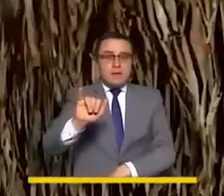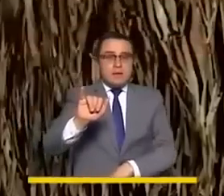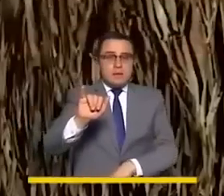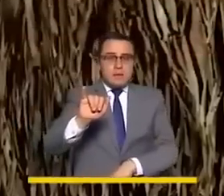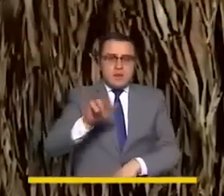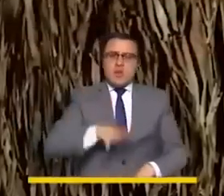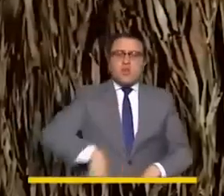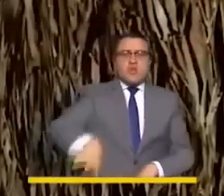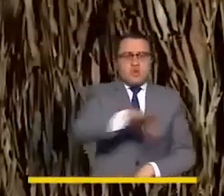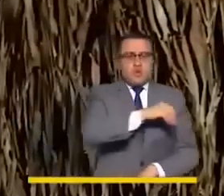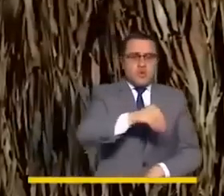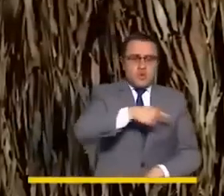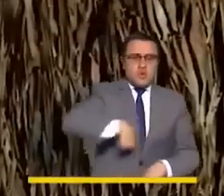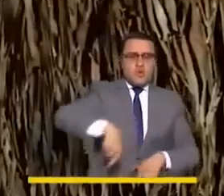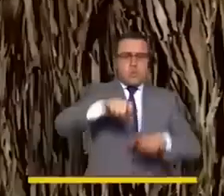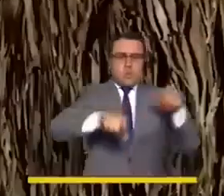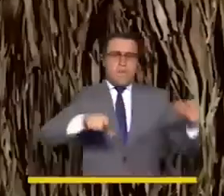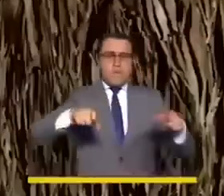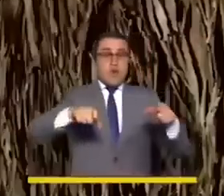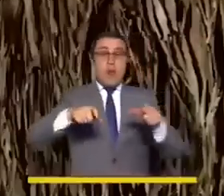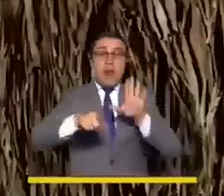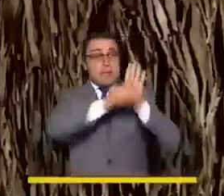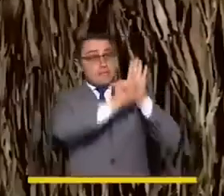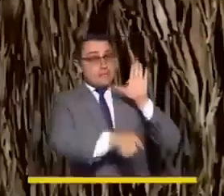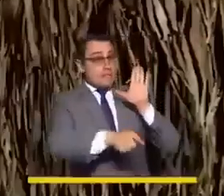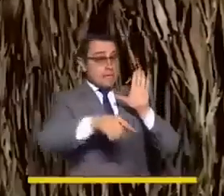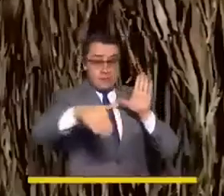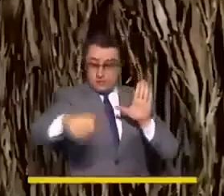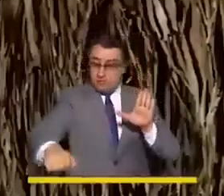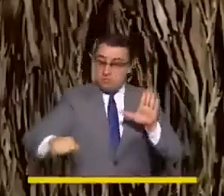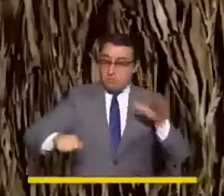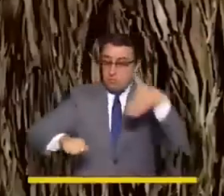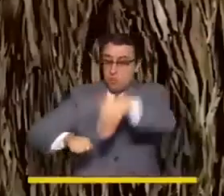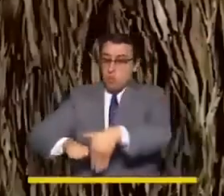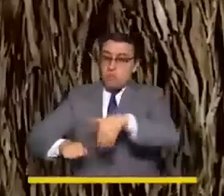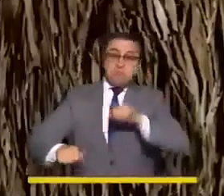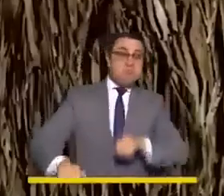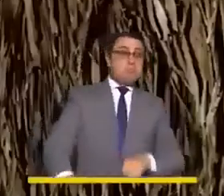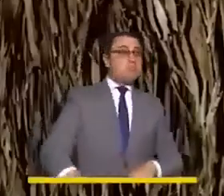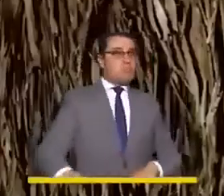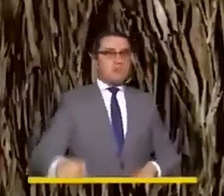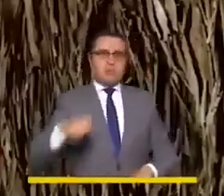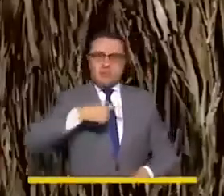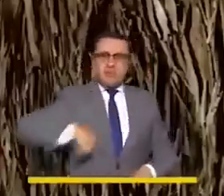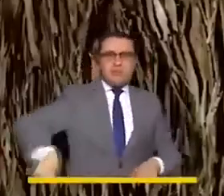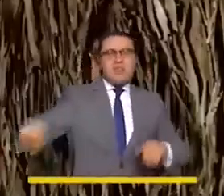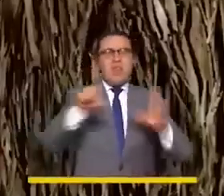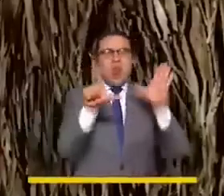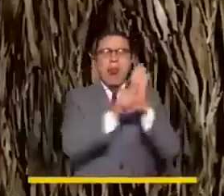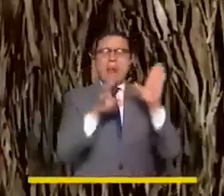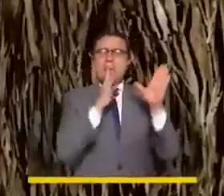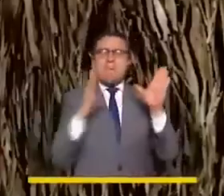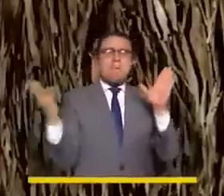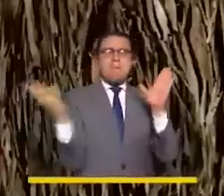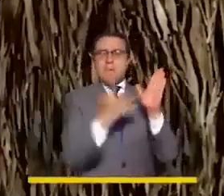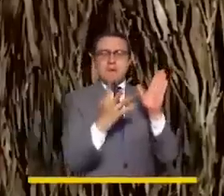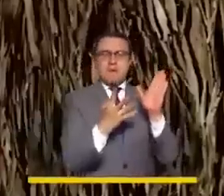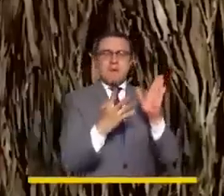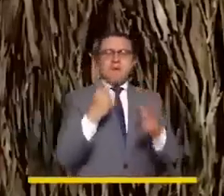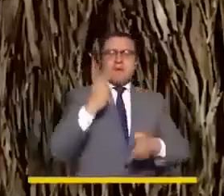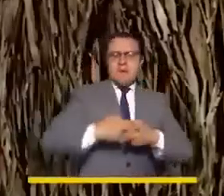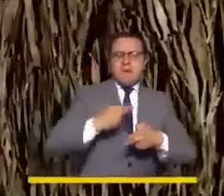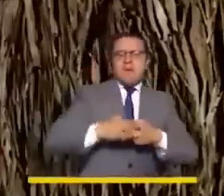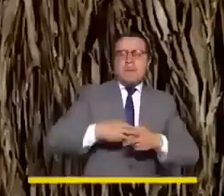Todos esos funcionarios que han guardado esas sentencias, señor director, han cometido un crimen. Eso se